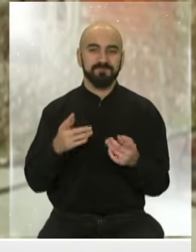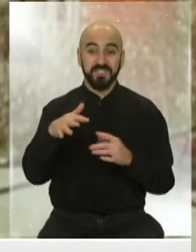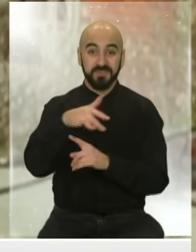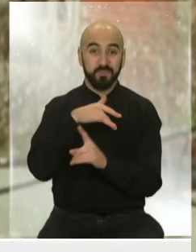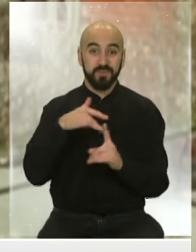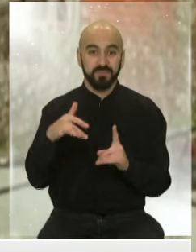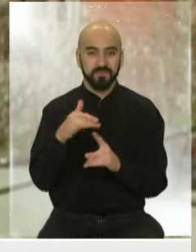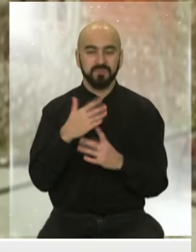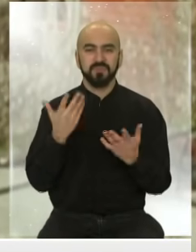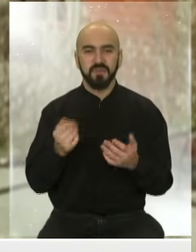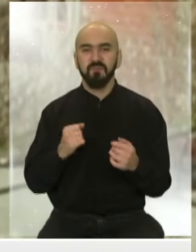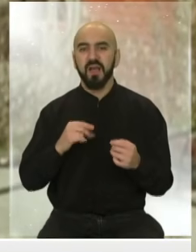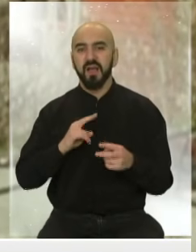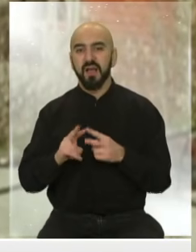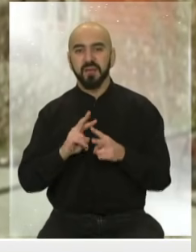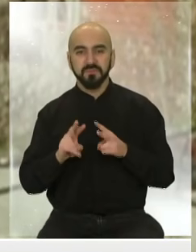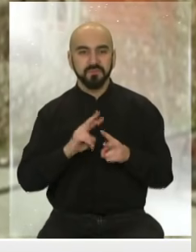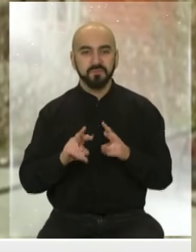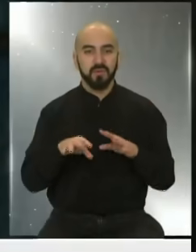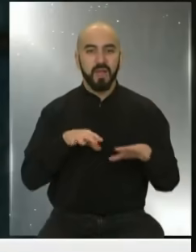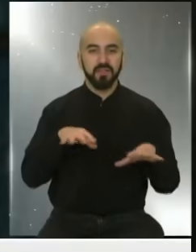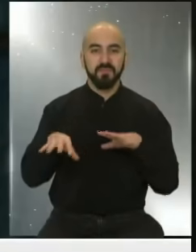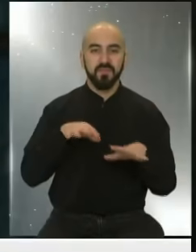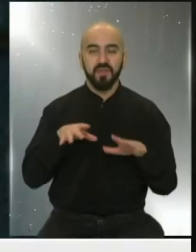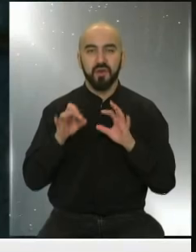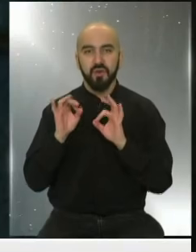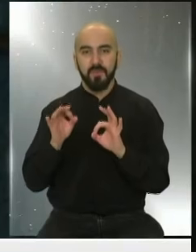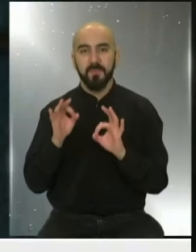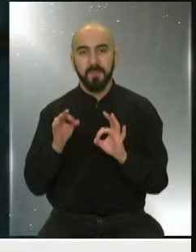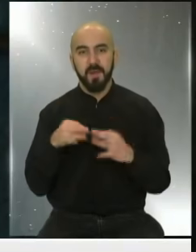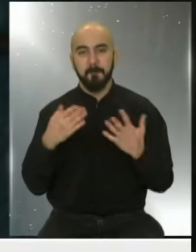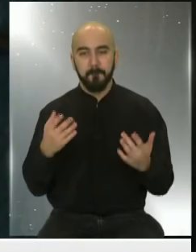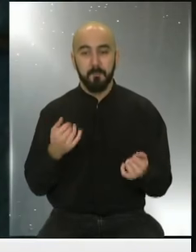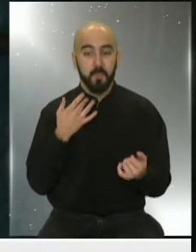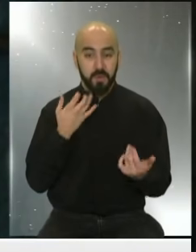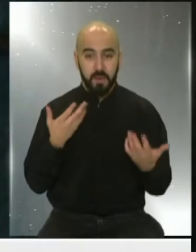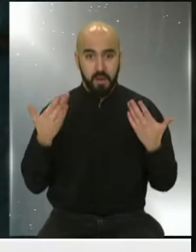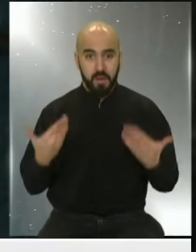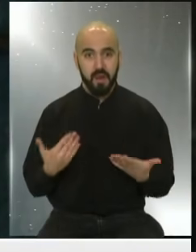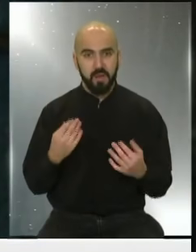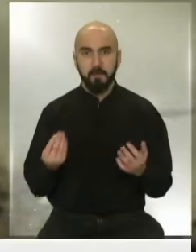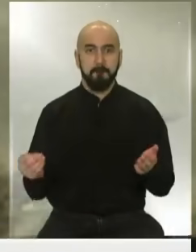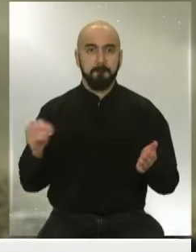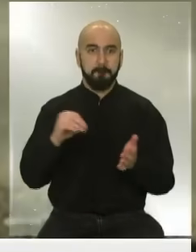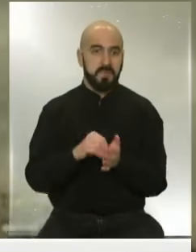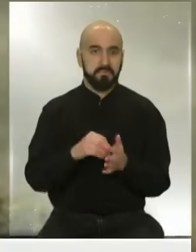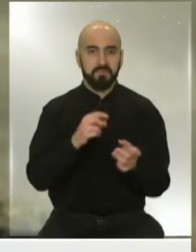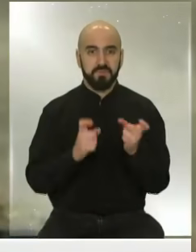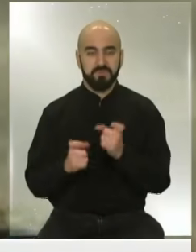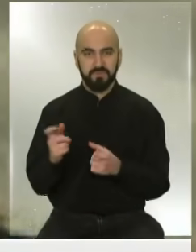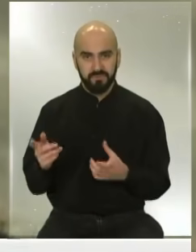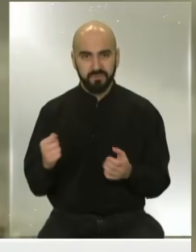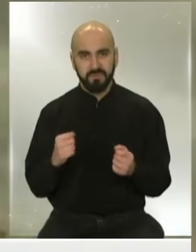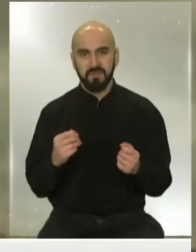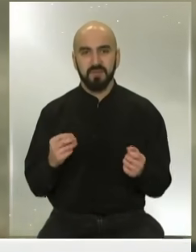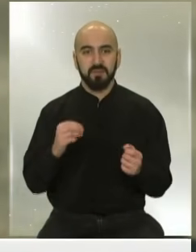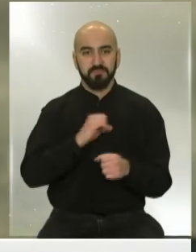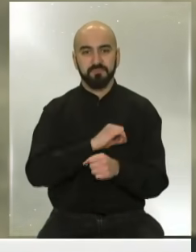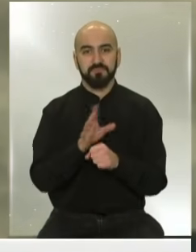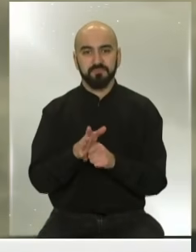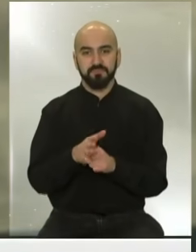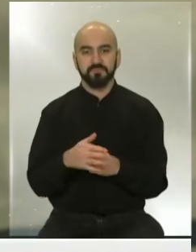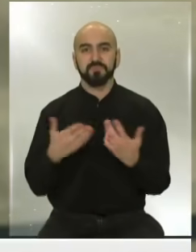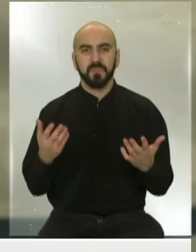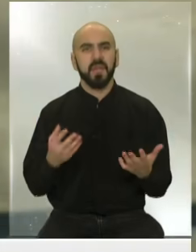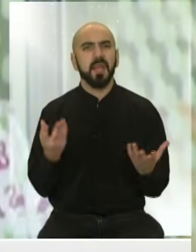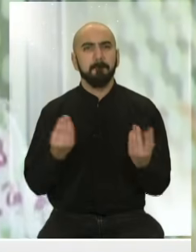está reanudando cierta actividad normal, incluso cuando el número de casos sigue aumentando. ¿Qué pasa con el presidente Jair Bolsonaro de